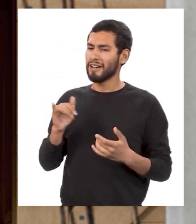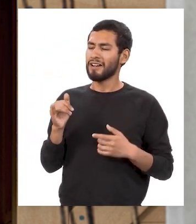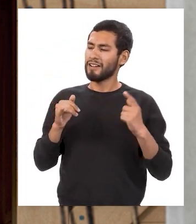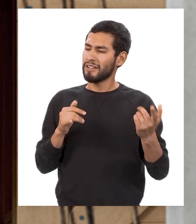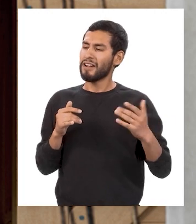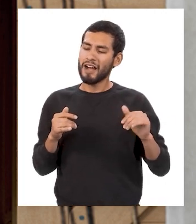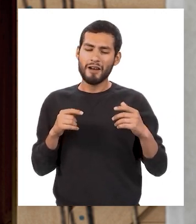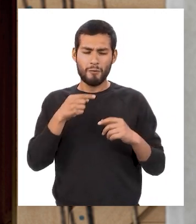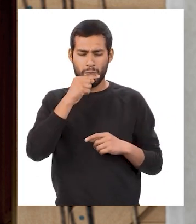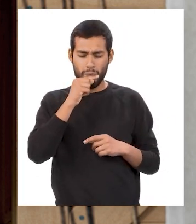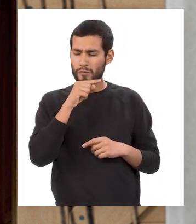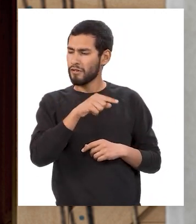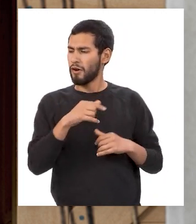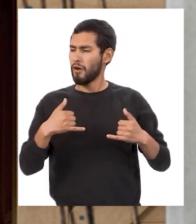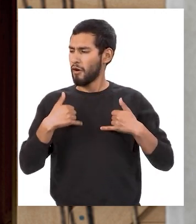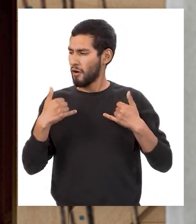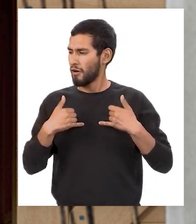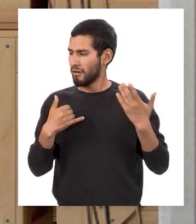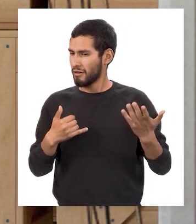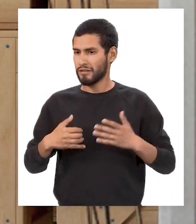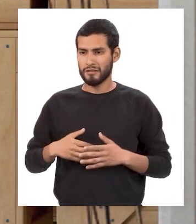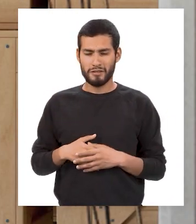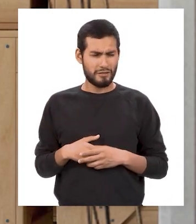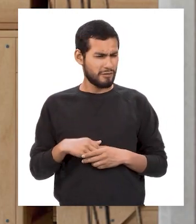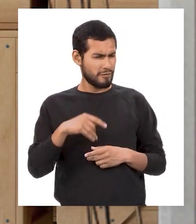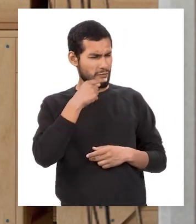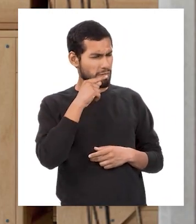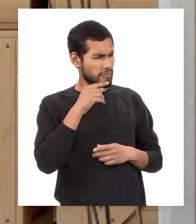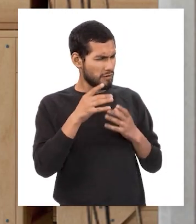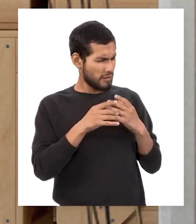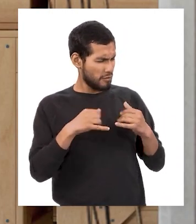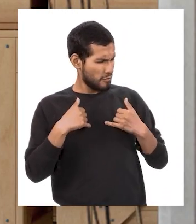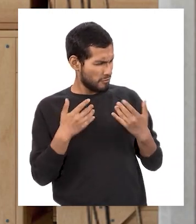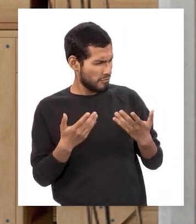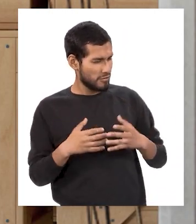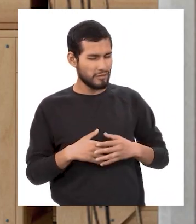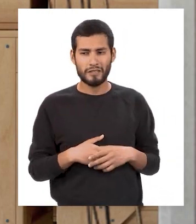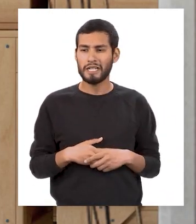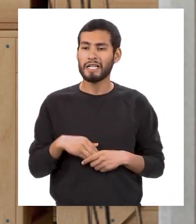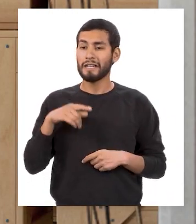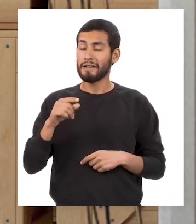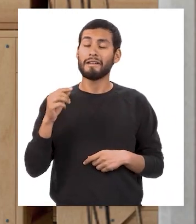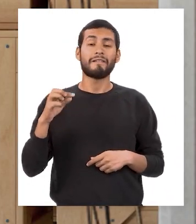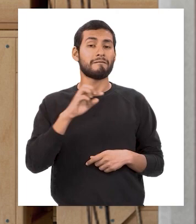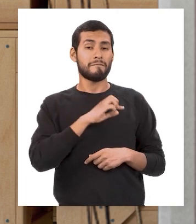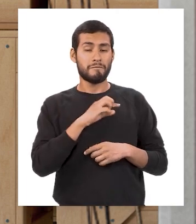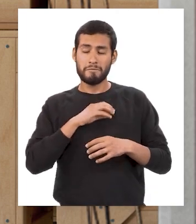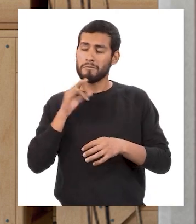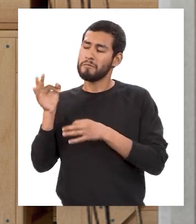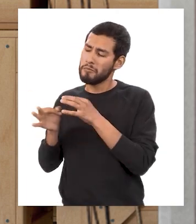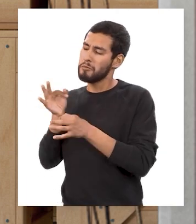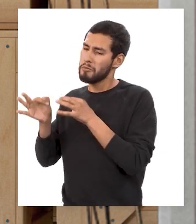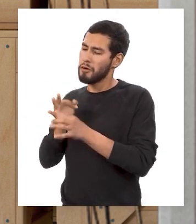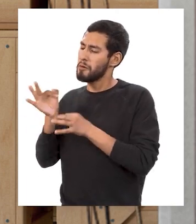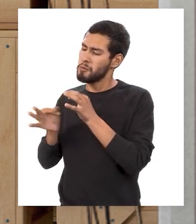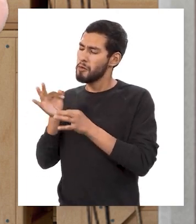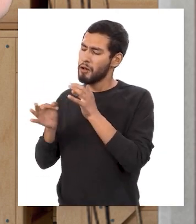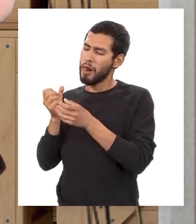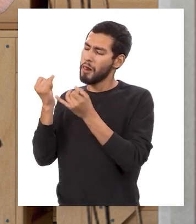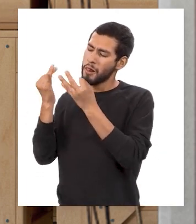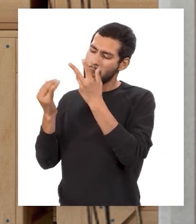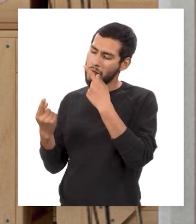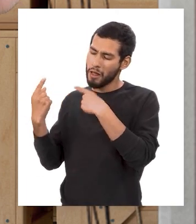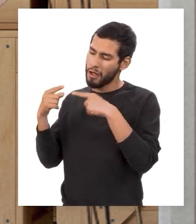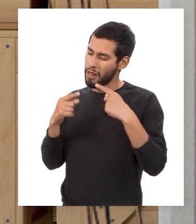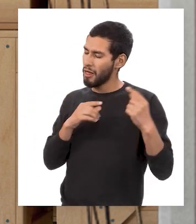también está con nosotros una señora joven. ¿Una señora joven? Passepartout puso al día al detective Fix de todo